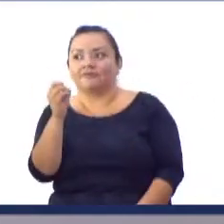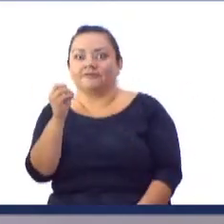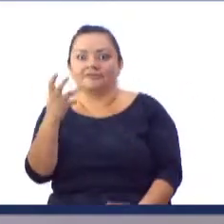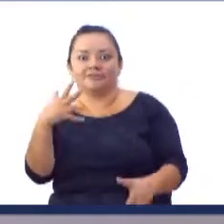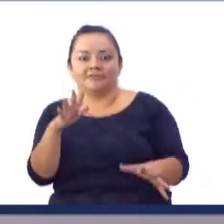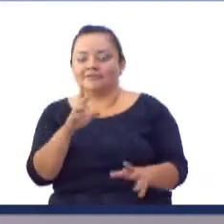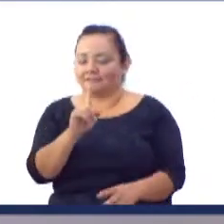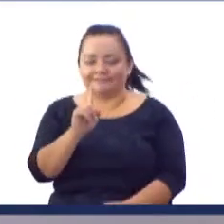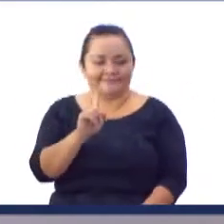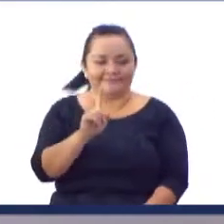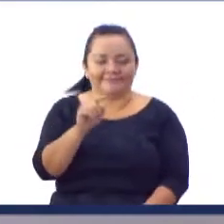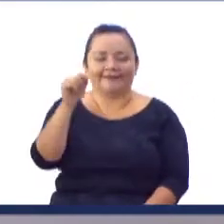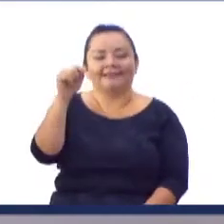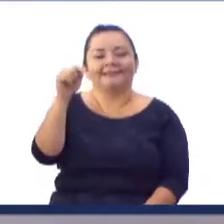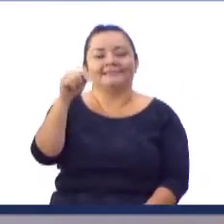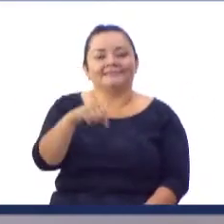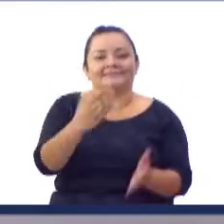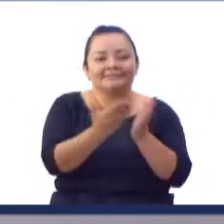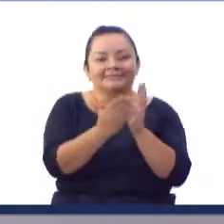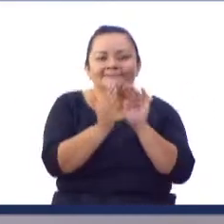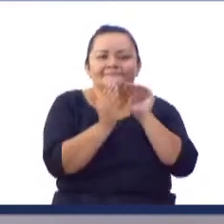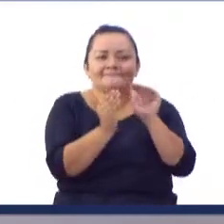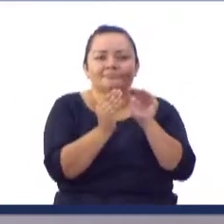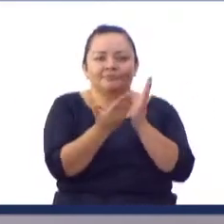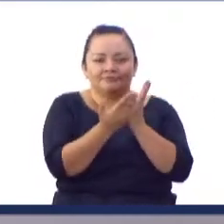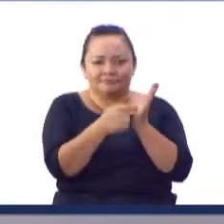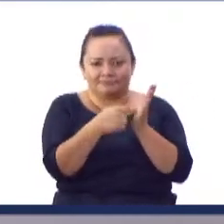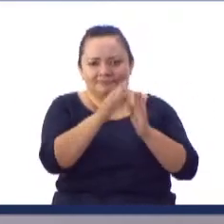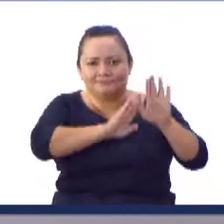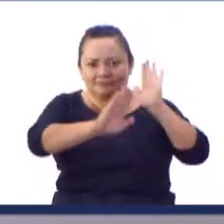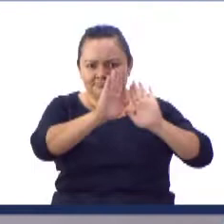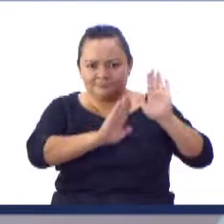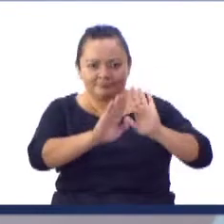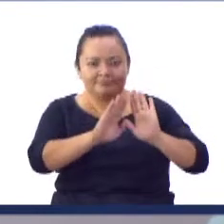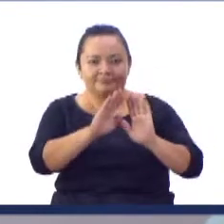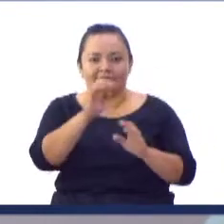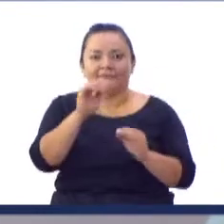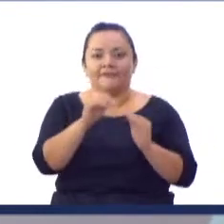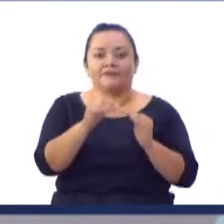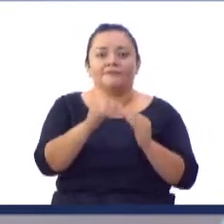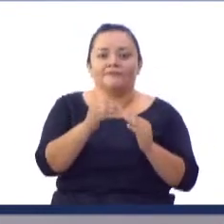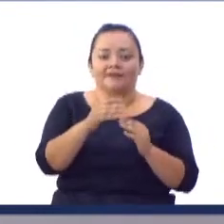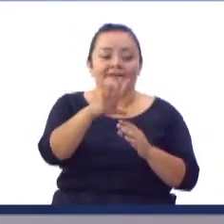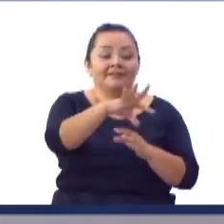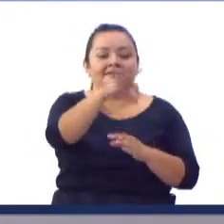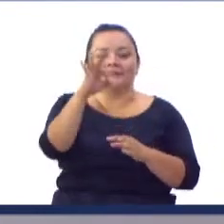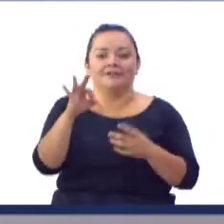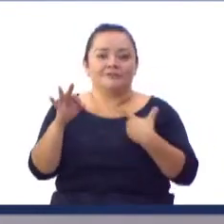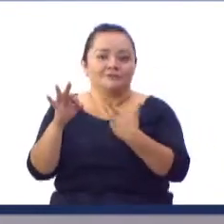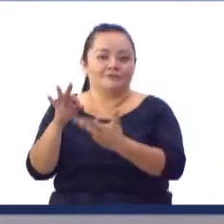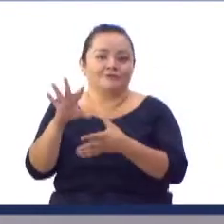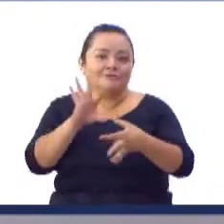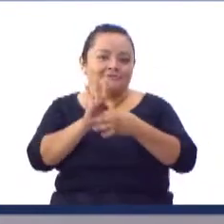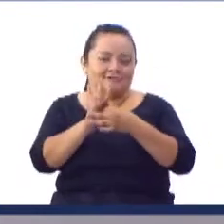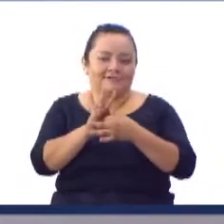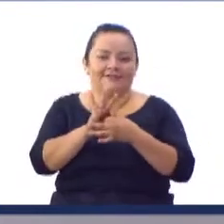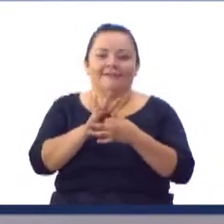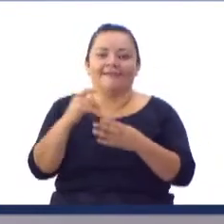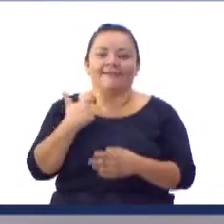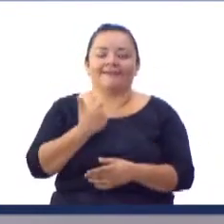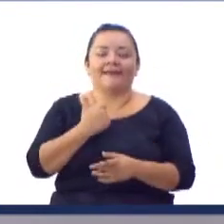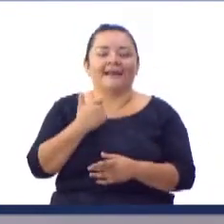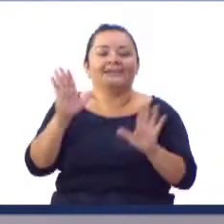y en esta porción de la palabra el señor también nos amarra a nosotros porque cuando oro él